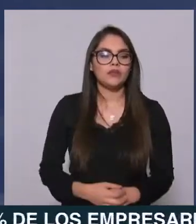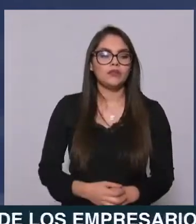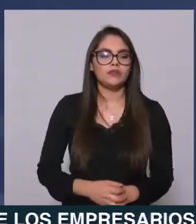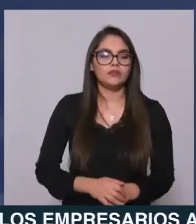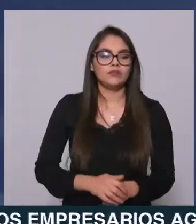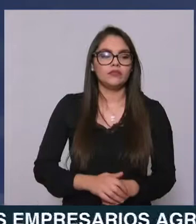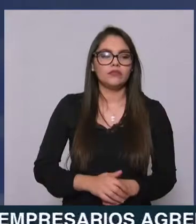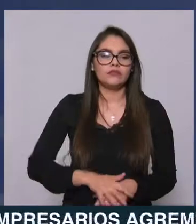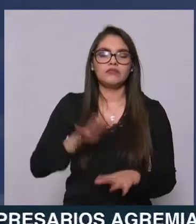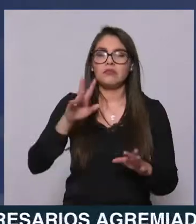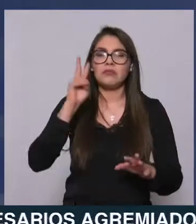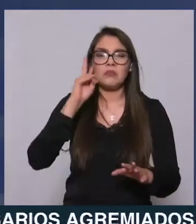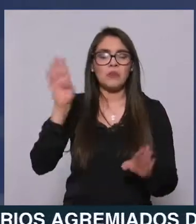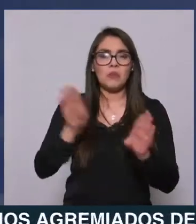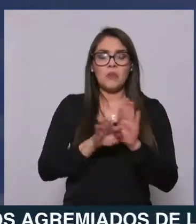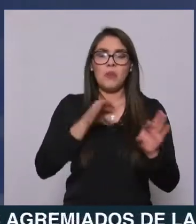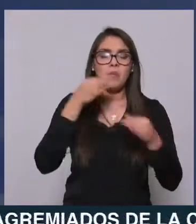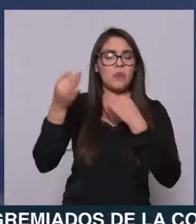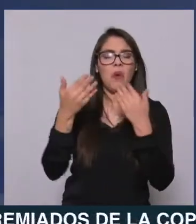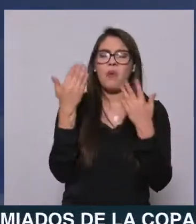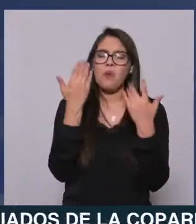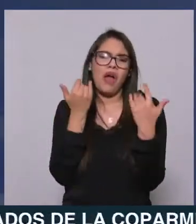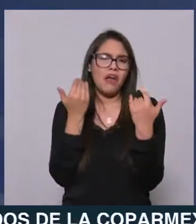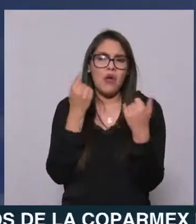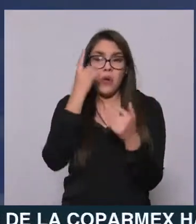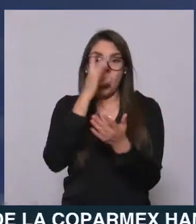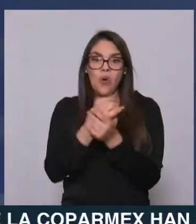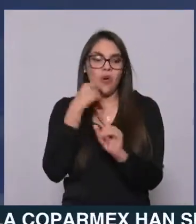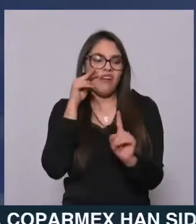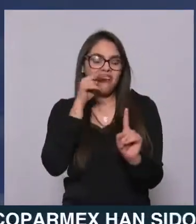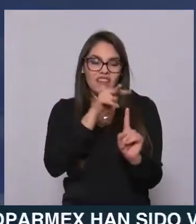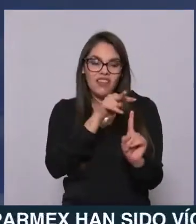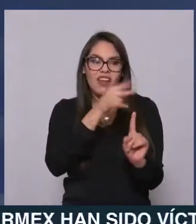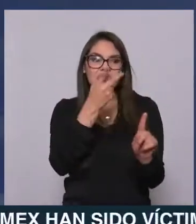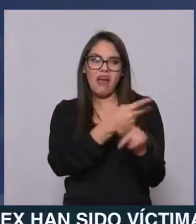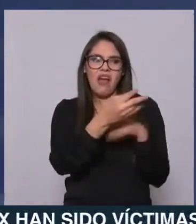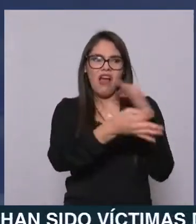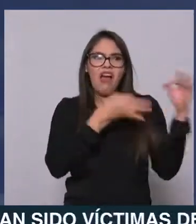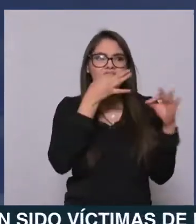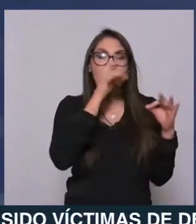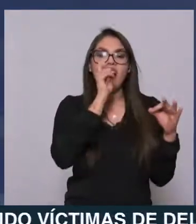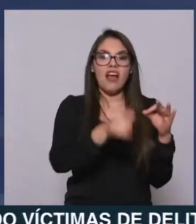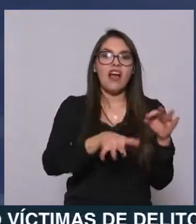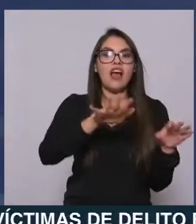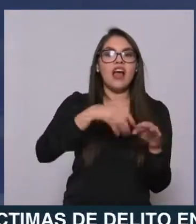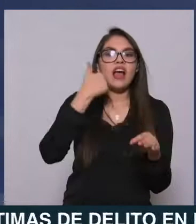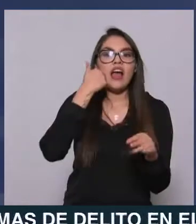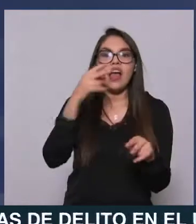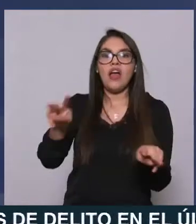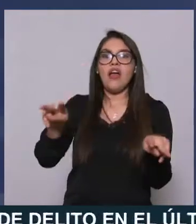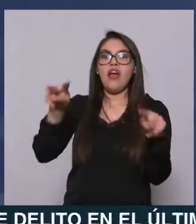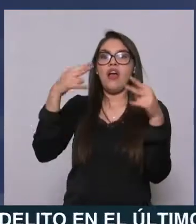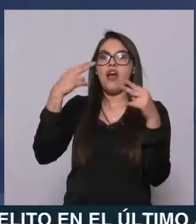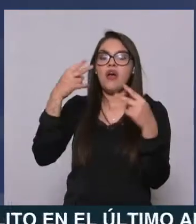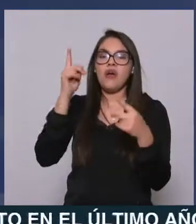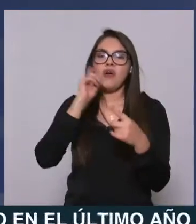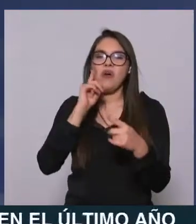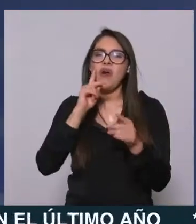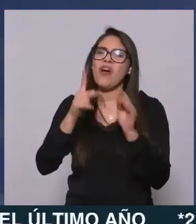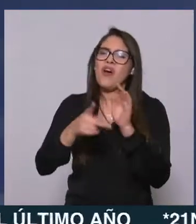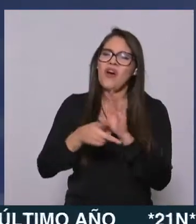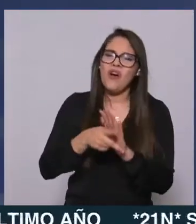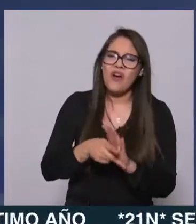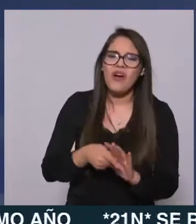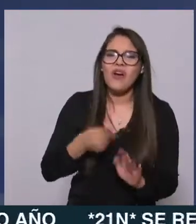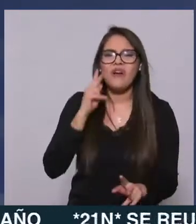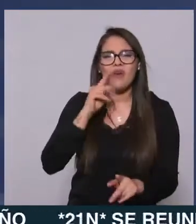una noticia en ello. Yo lo que creo que veo ahí es una intención de tener rating y otra vez de sentarnos